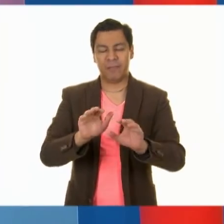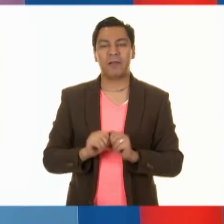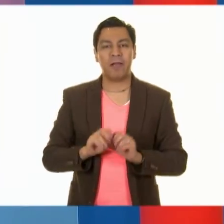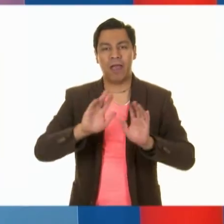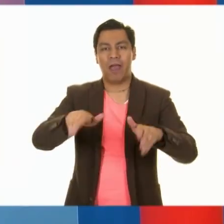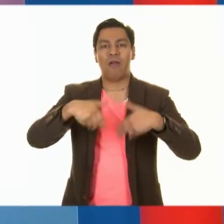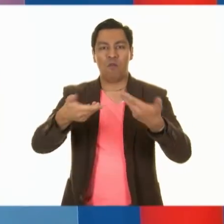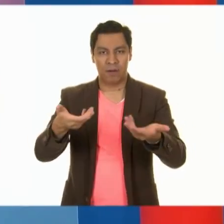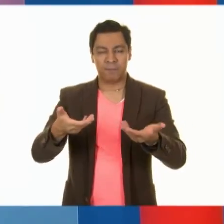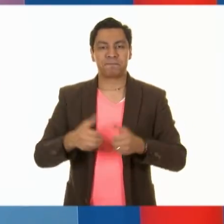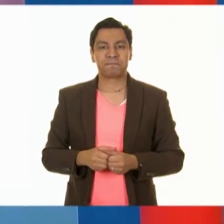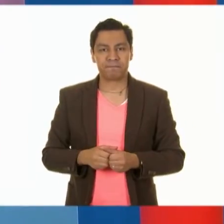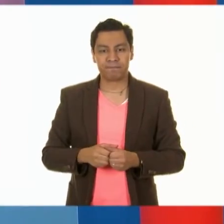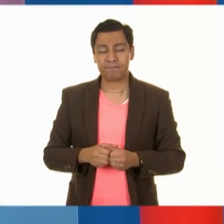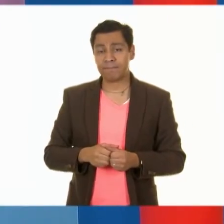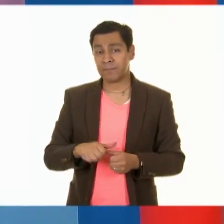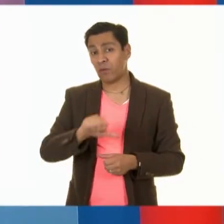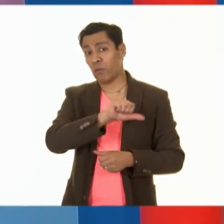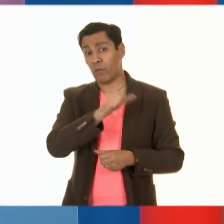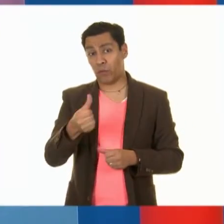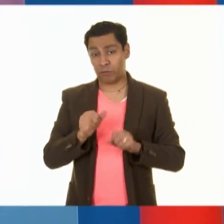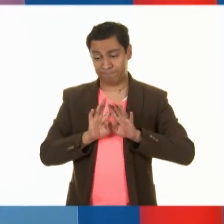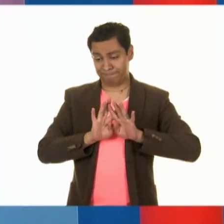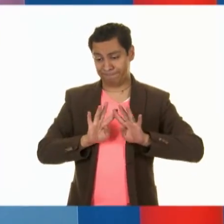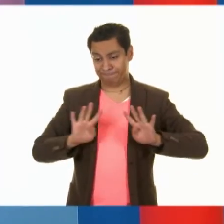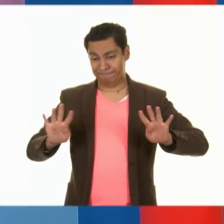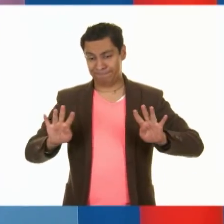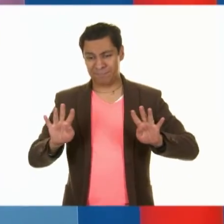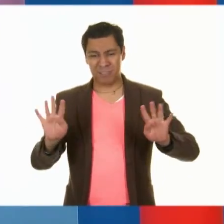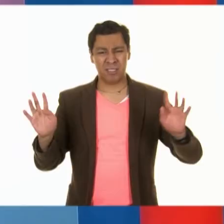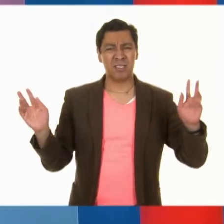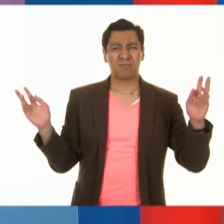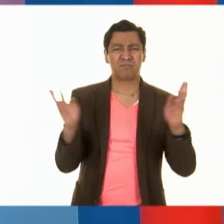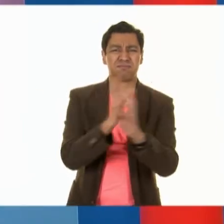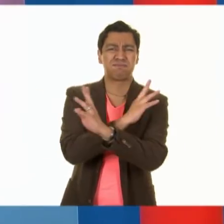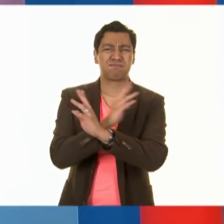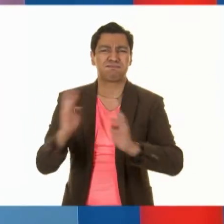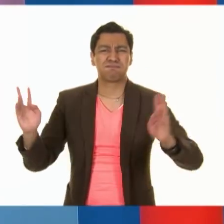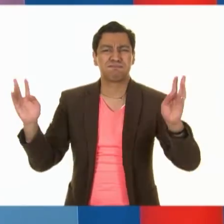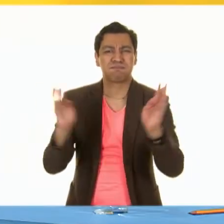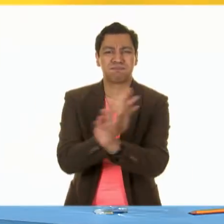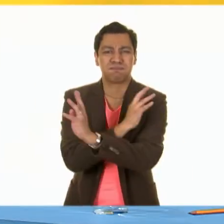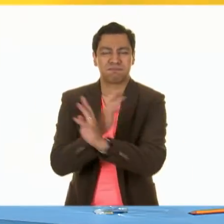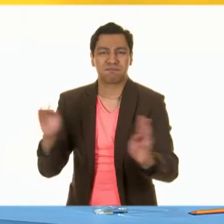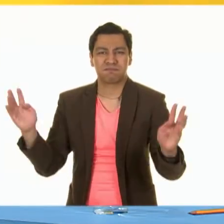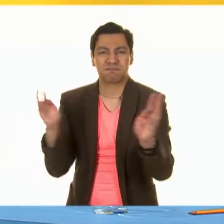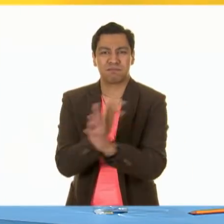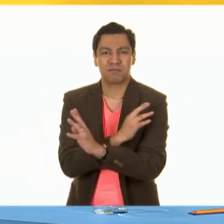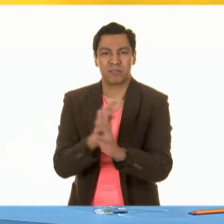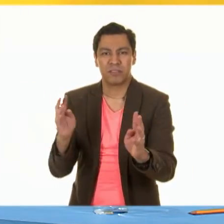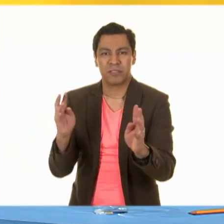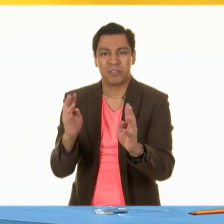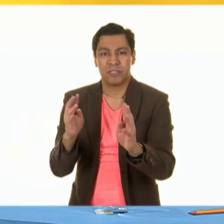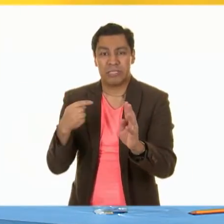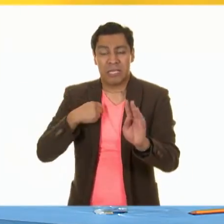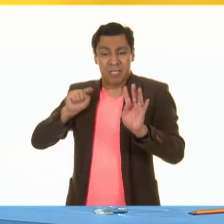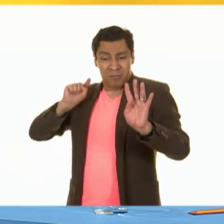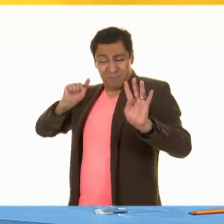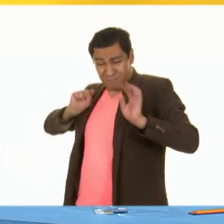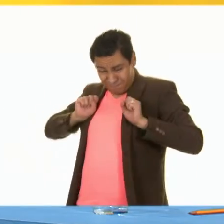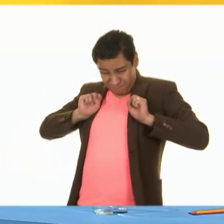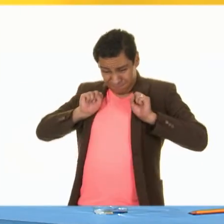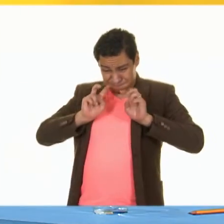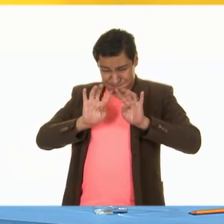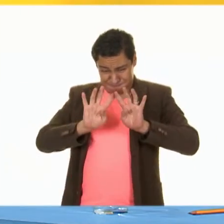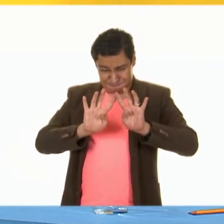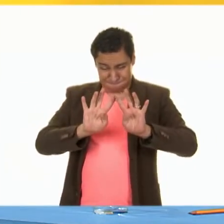libre. Y la otra mitad está llenos de niños que juegan, que sería el agua. Ah, a ver, entonces, los niños